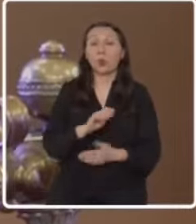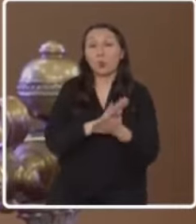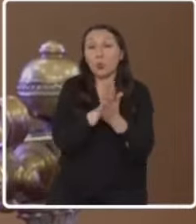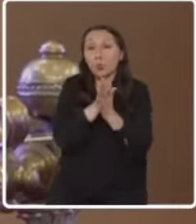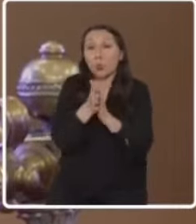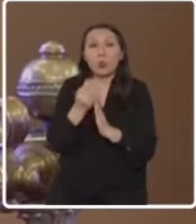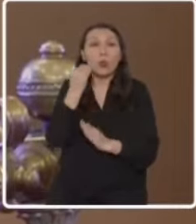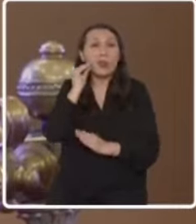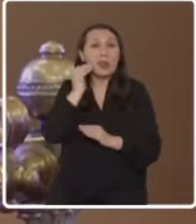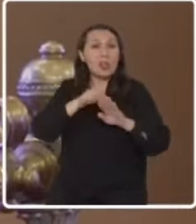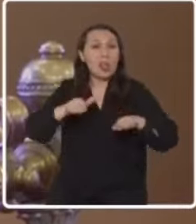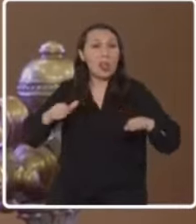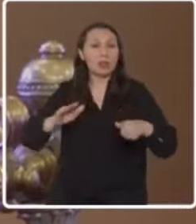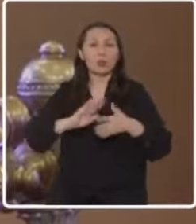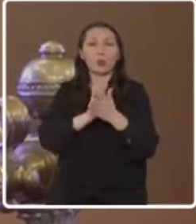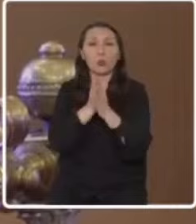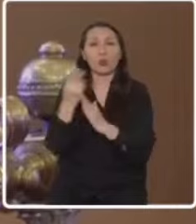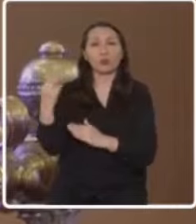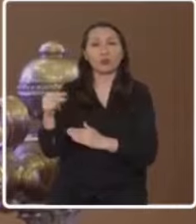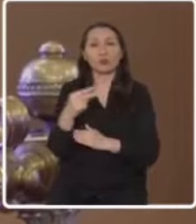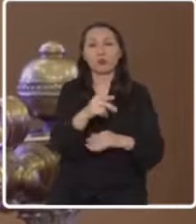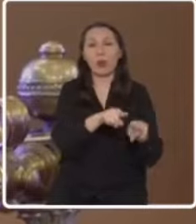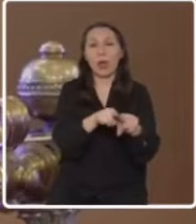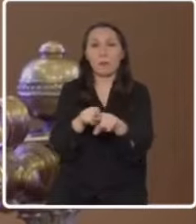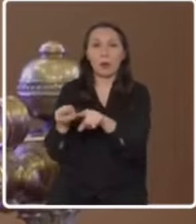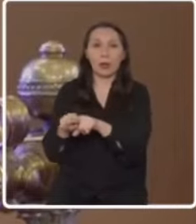sus nietos y a todos sus hermanos.